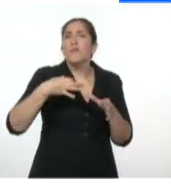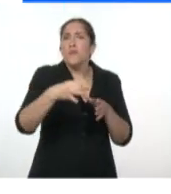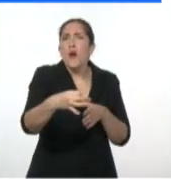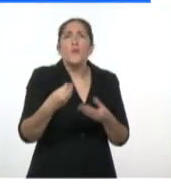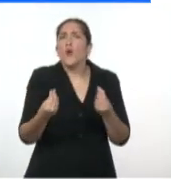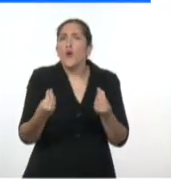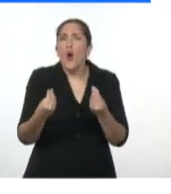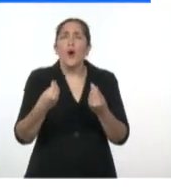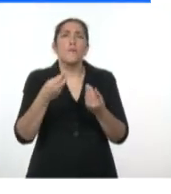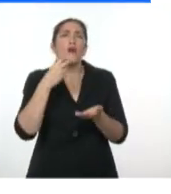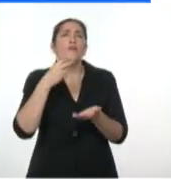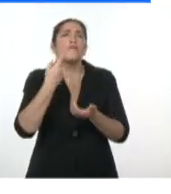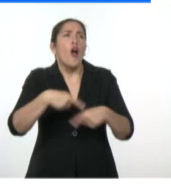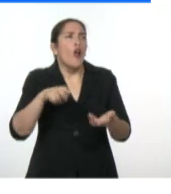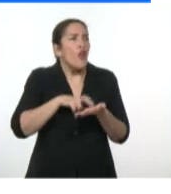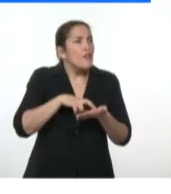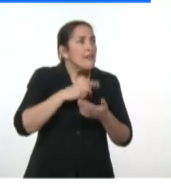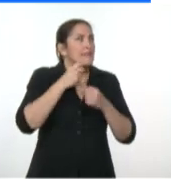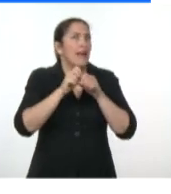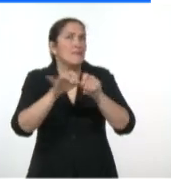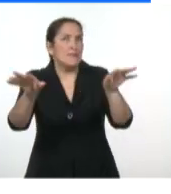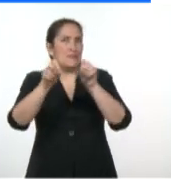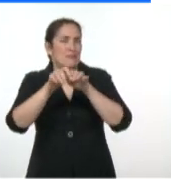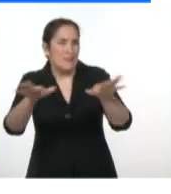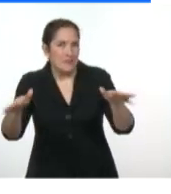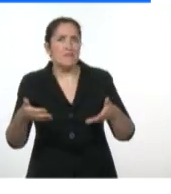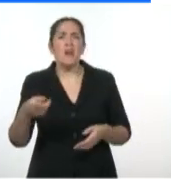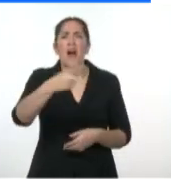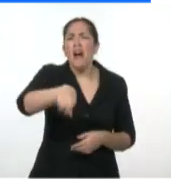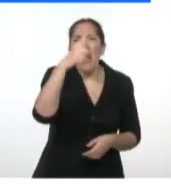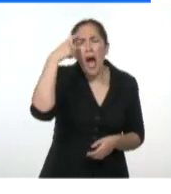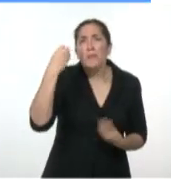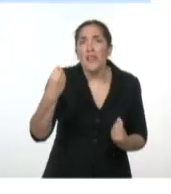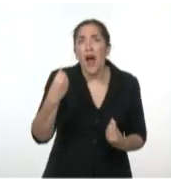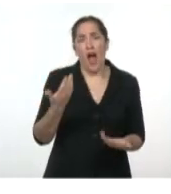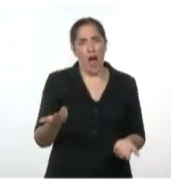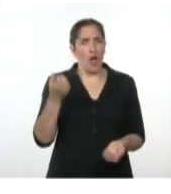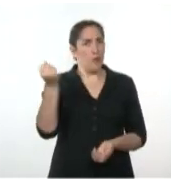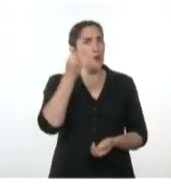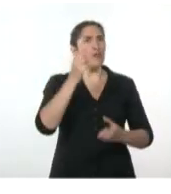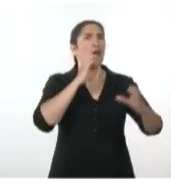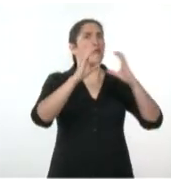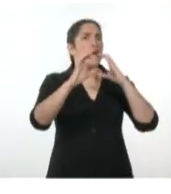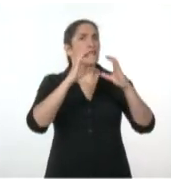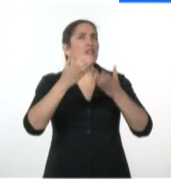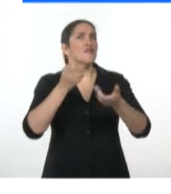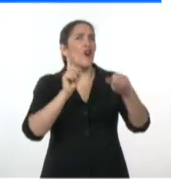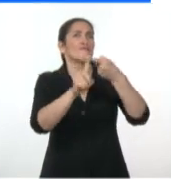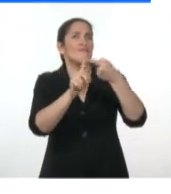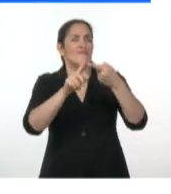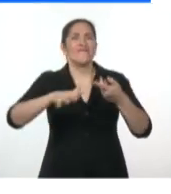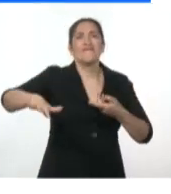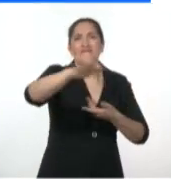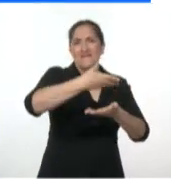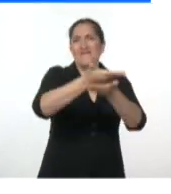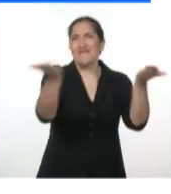las noticias que salen. ¿Y qué cosas aprendieron de la radio? Lo importante que es comunicarnos con nuestra comunidad, con los demás.